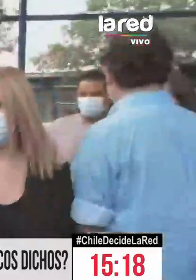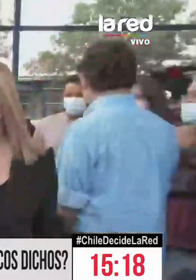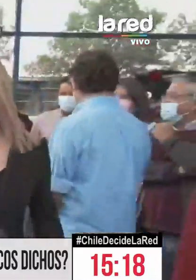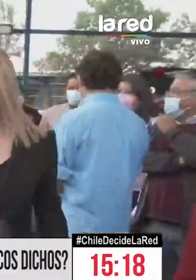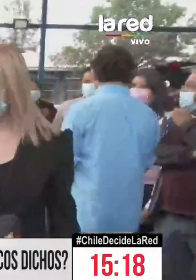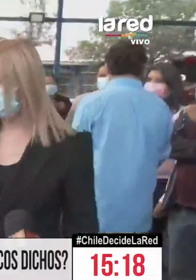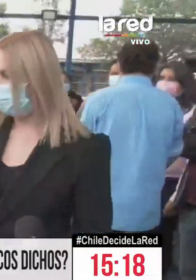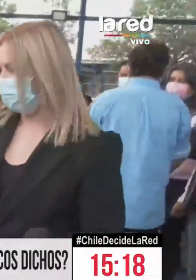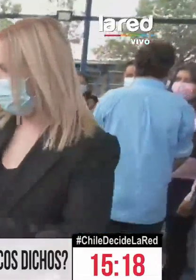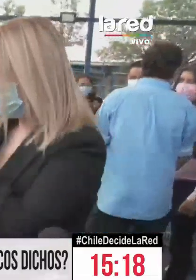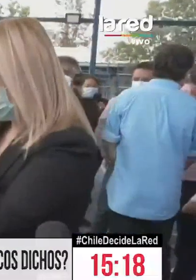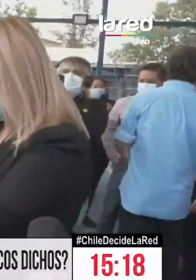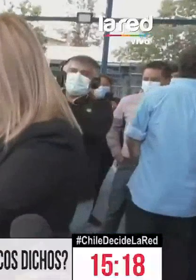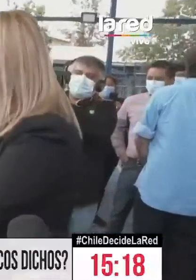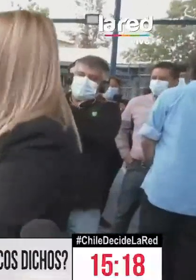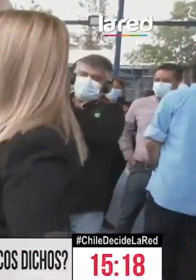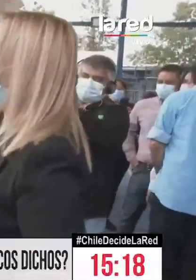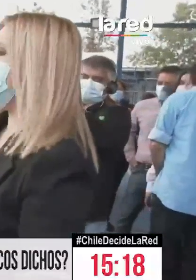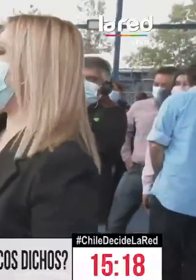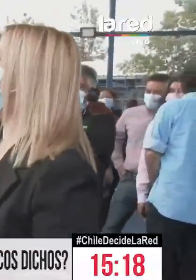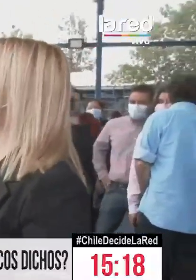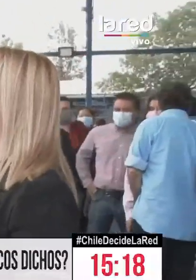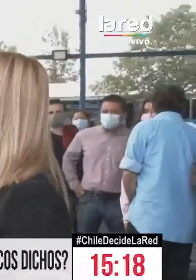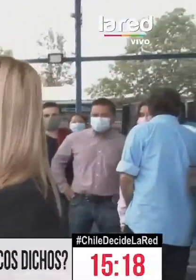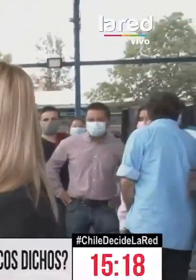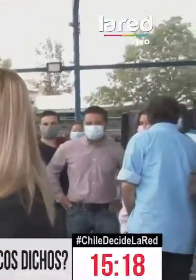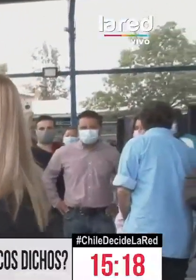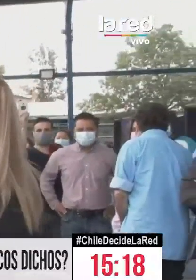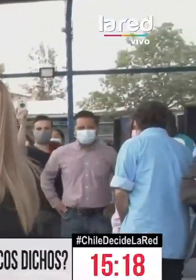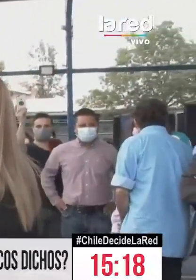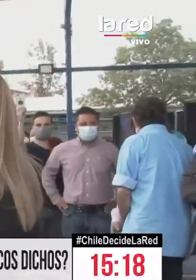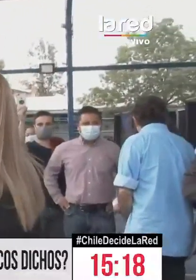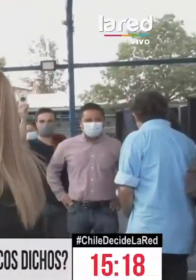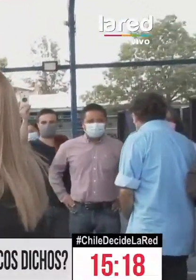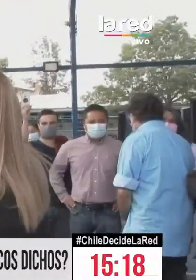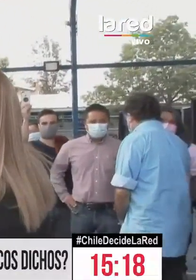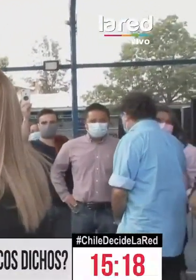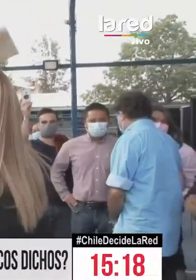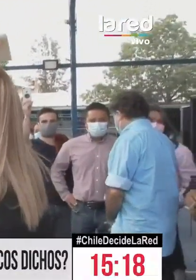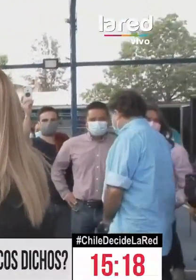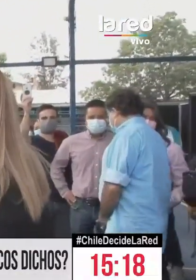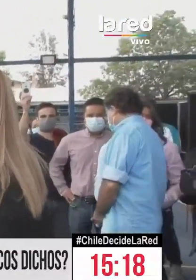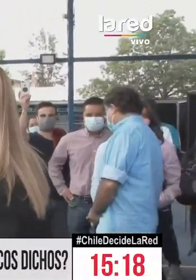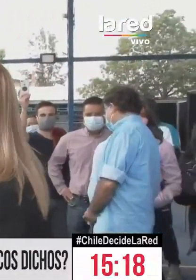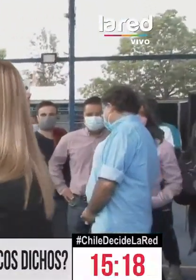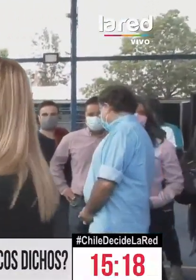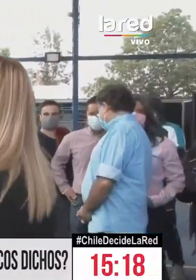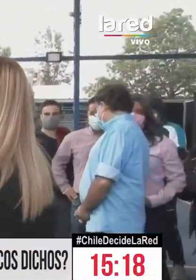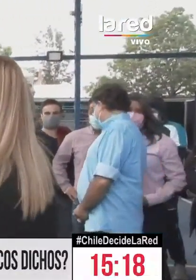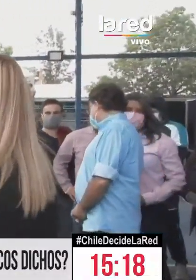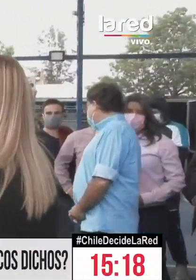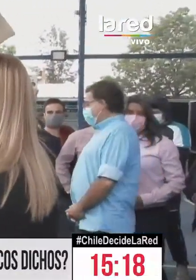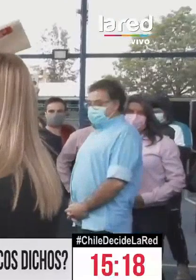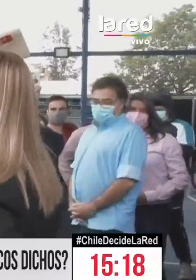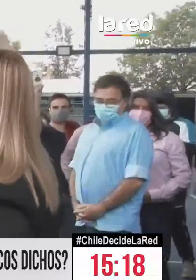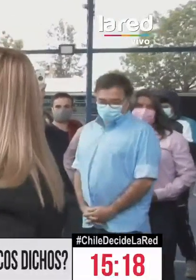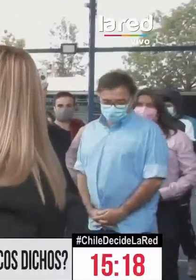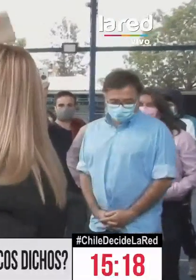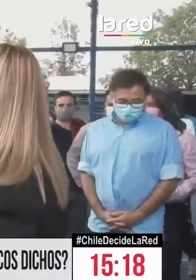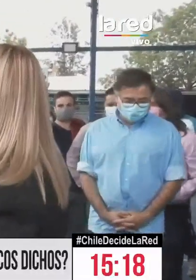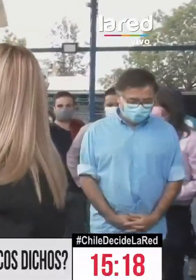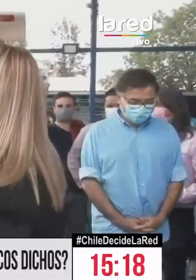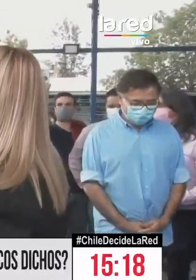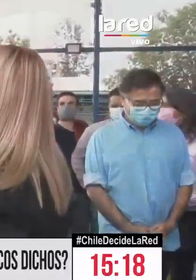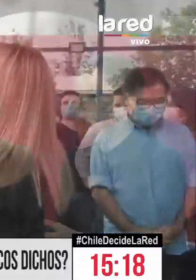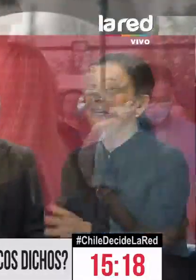Bolsonaro, finalmente estos personajes, ¿cuándo se hacen importantes para el análisis? Cuando logran adhesión. Entonces, sí, esa adhesión